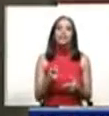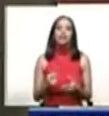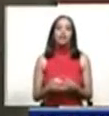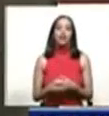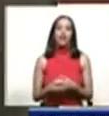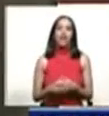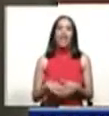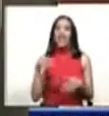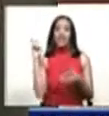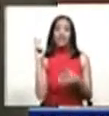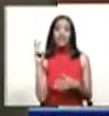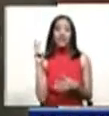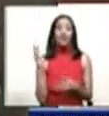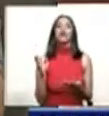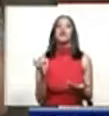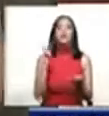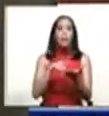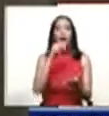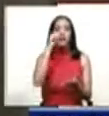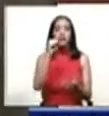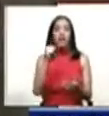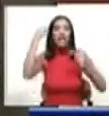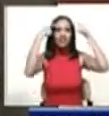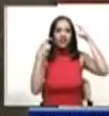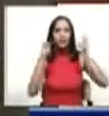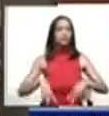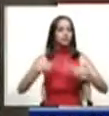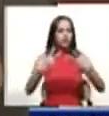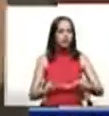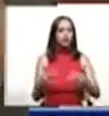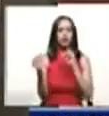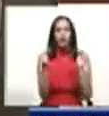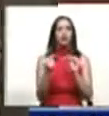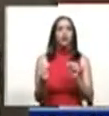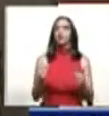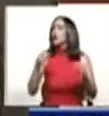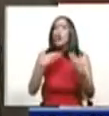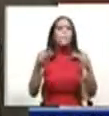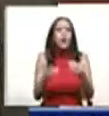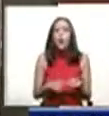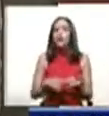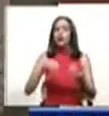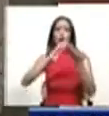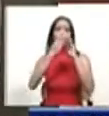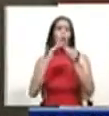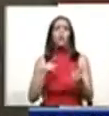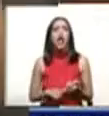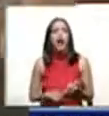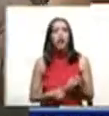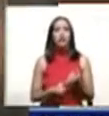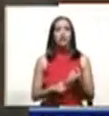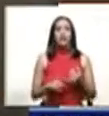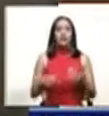por Nicolás. El chavismo también está replanteándose un montón de discusiones sobre lo público, sobre lo comunal, ¿verdad? Sobre algunas